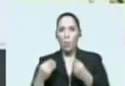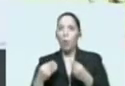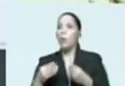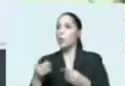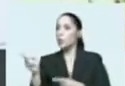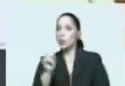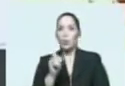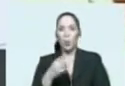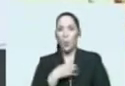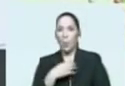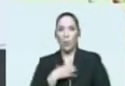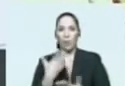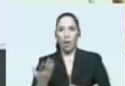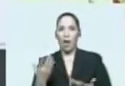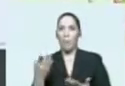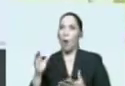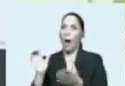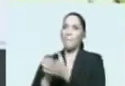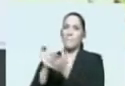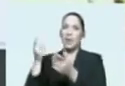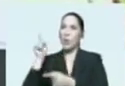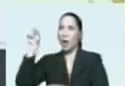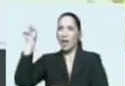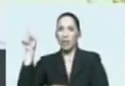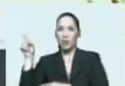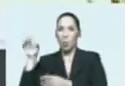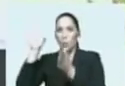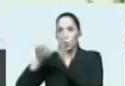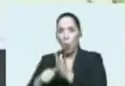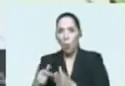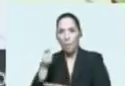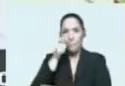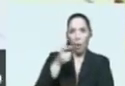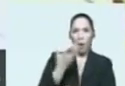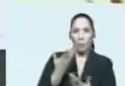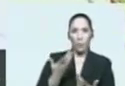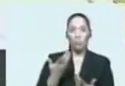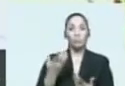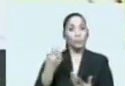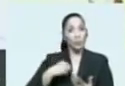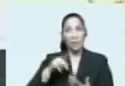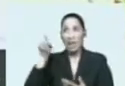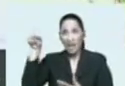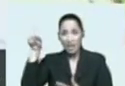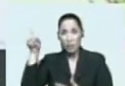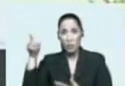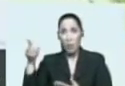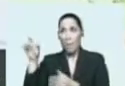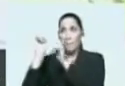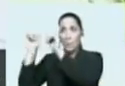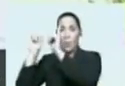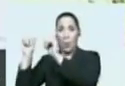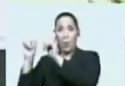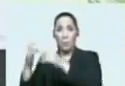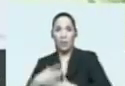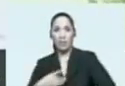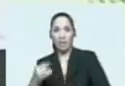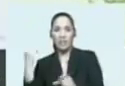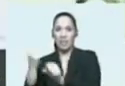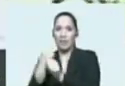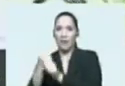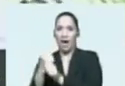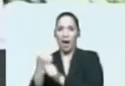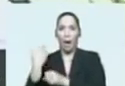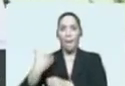del pueblo no son otros sino aquellos agentes del imperio que trabajan por sus propios intereses de espaldas a la soberanía y a la